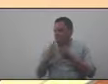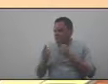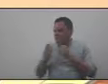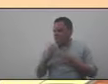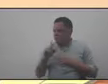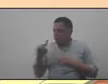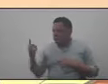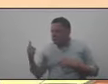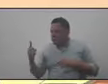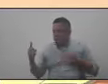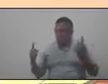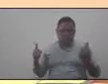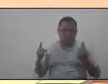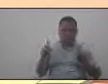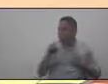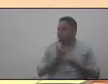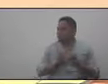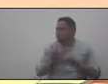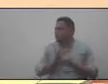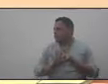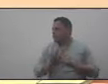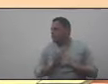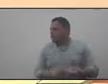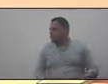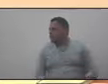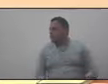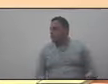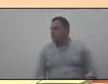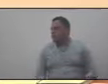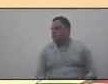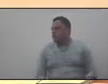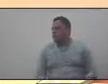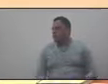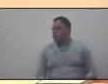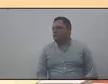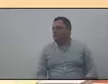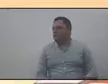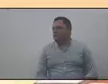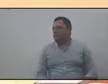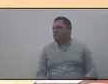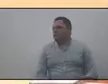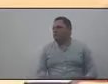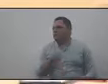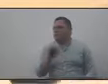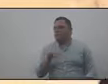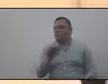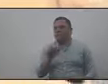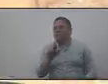con otra, ¿le parece? ¿Después del video? Sí, sí. Sí. Entonces está doña, vamos a pararnos por acá, doña María Hortensia Guzmán.